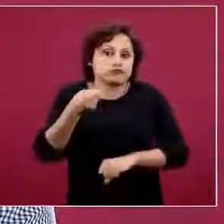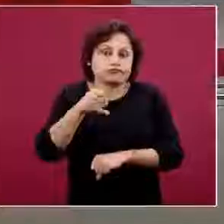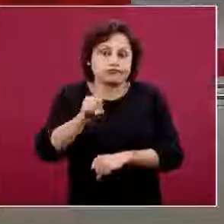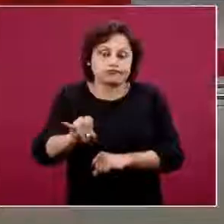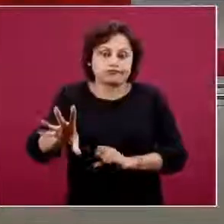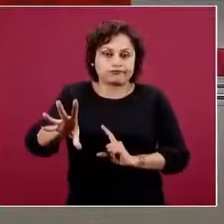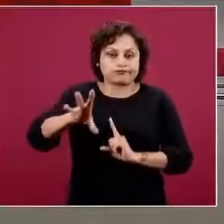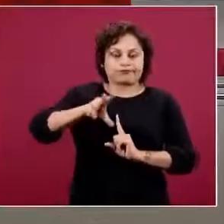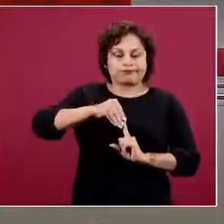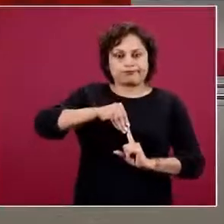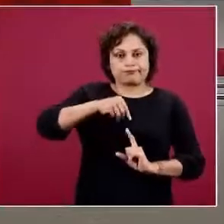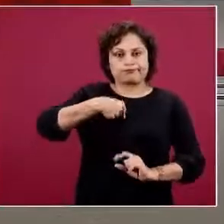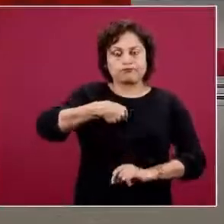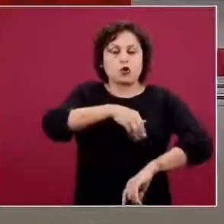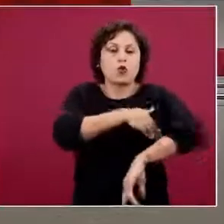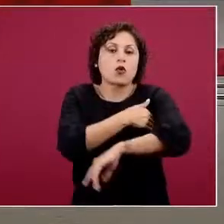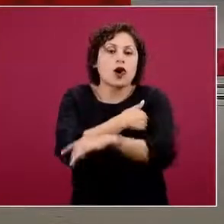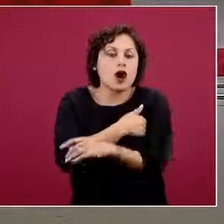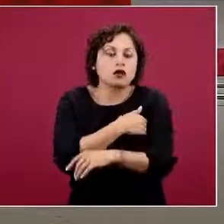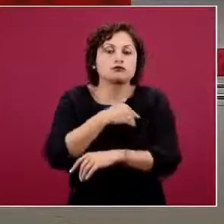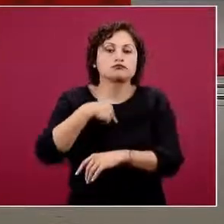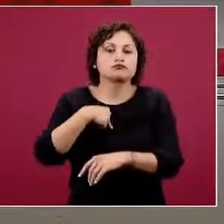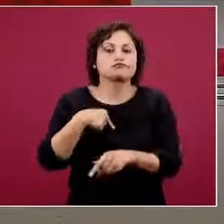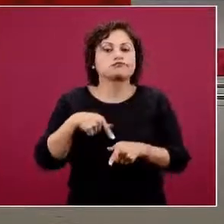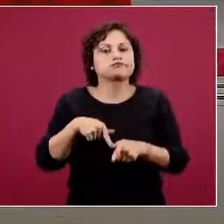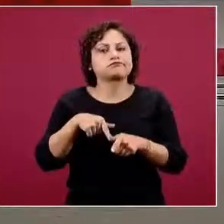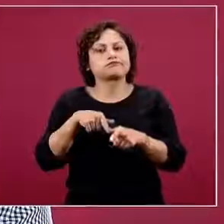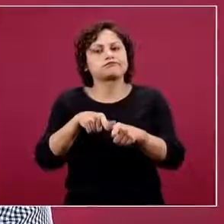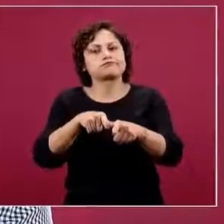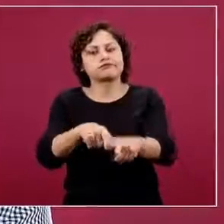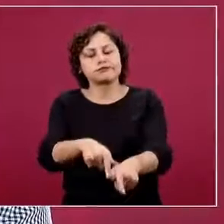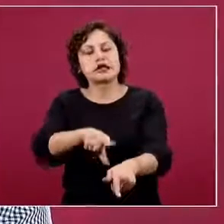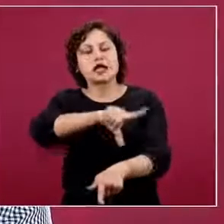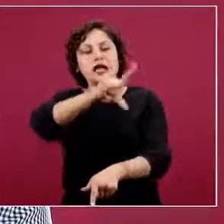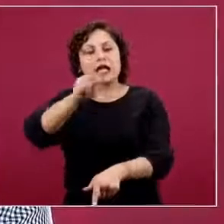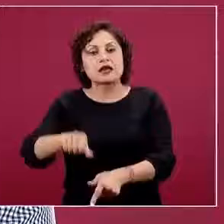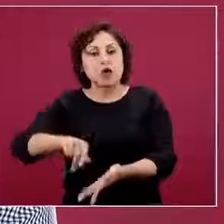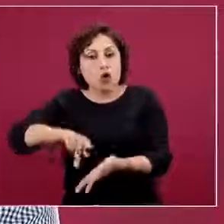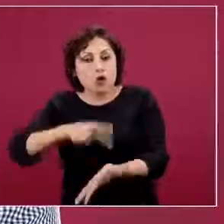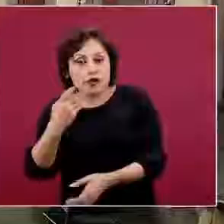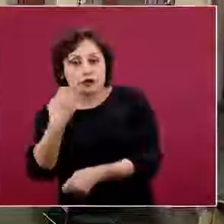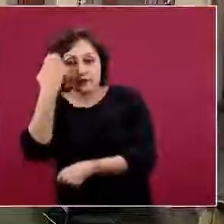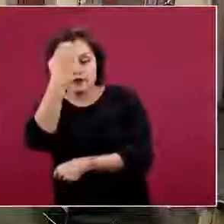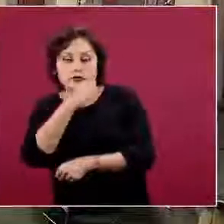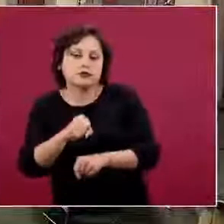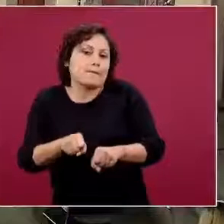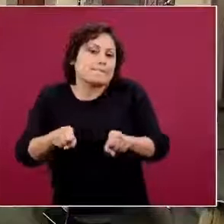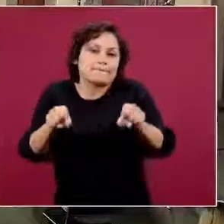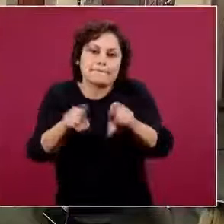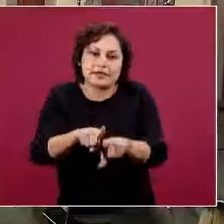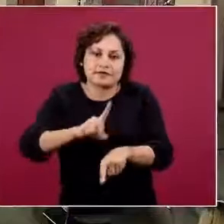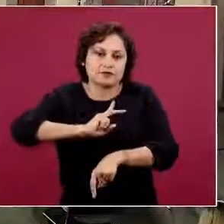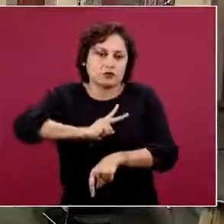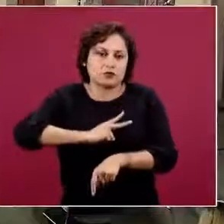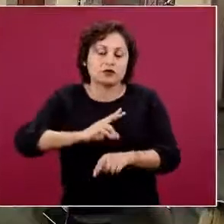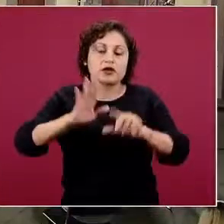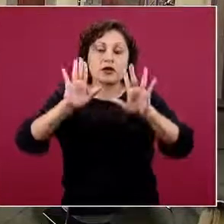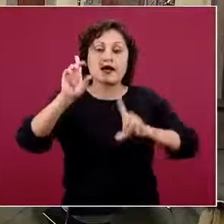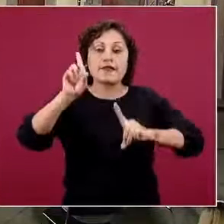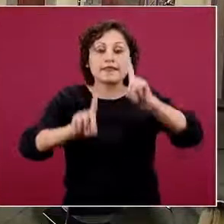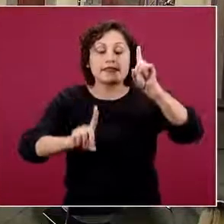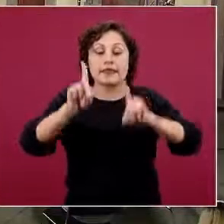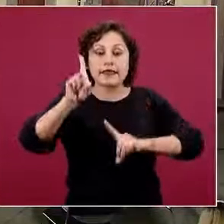las vías respiratorias y por lo tanto se volvió a identificar en una segunda muestra. Esto también tiene que ver con la expresión